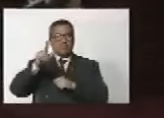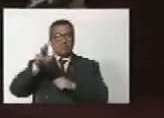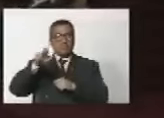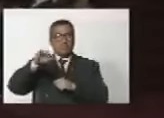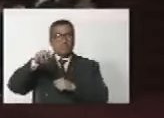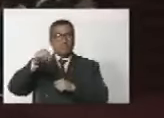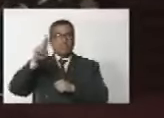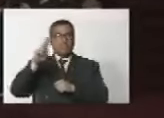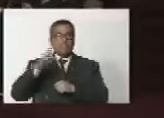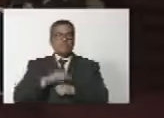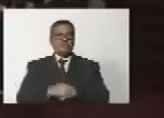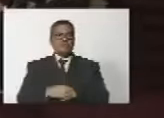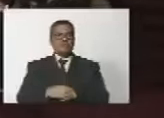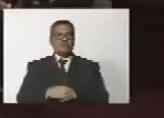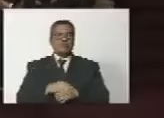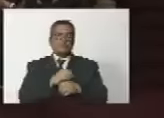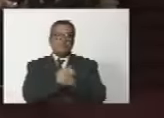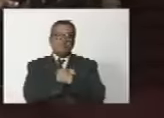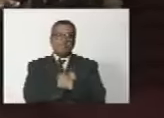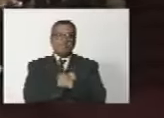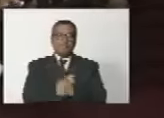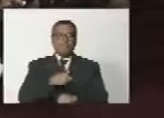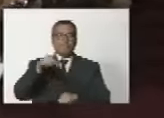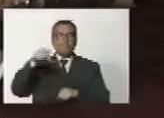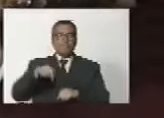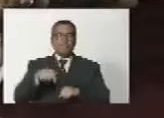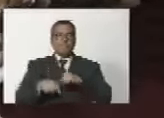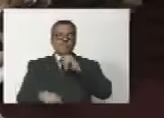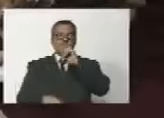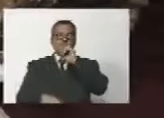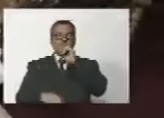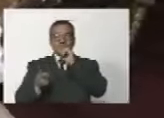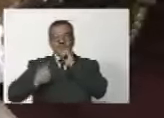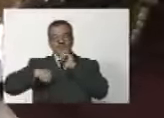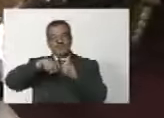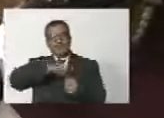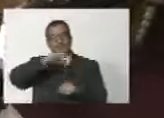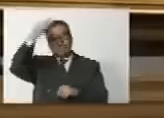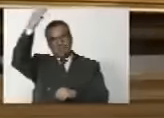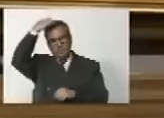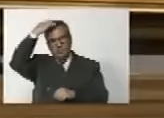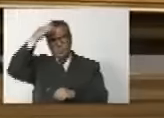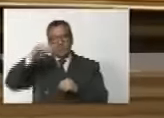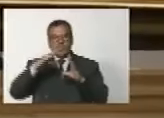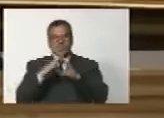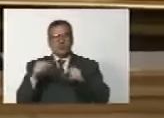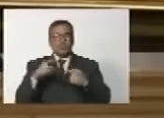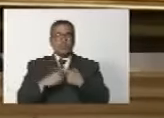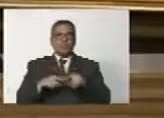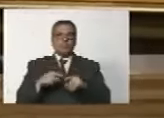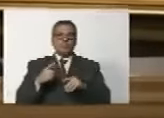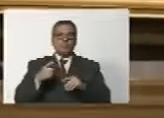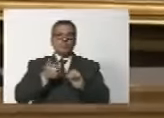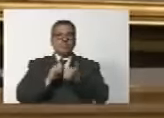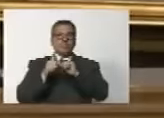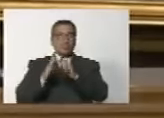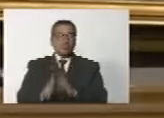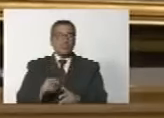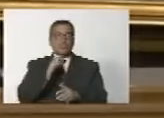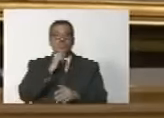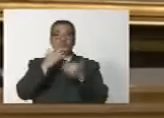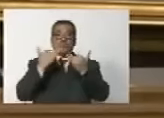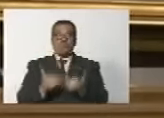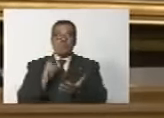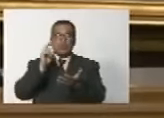Yulimar! Un abrazo desde acá a nuestra reina Yulimar Rojas y a toda la generación de oro, a todos nuestros atletas